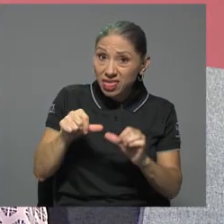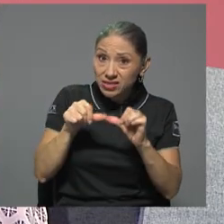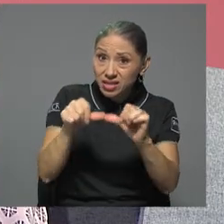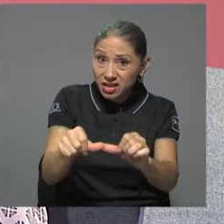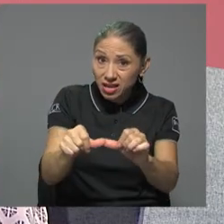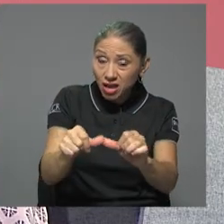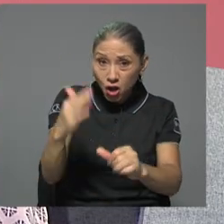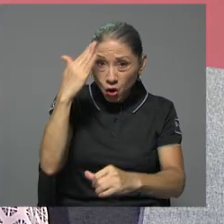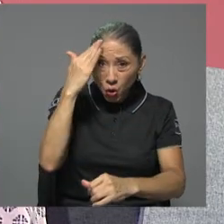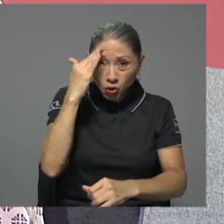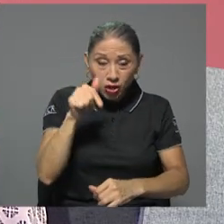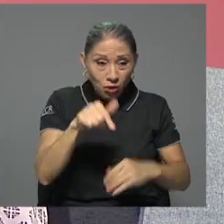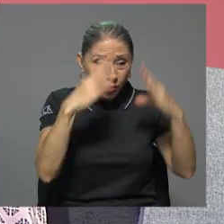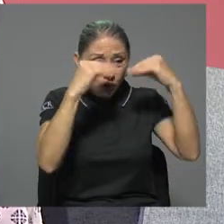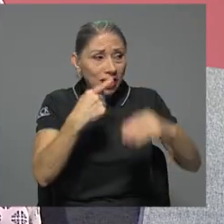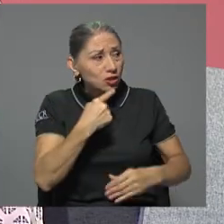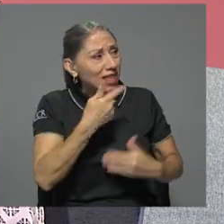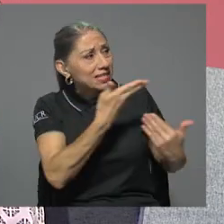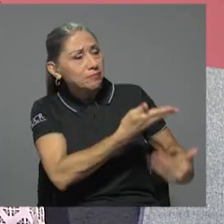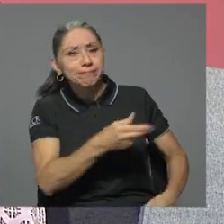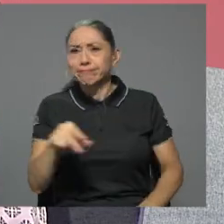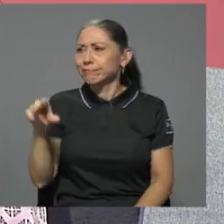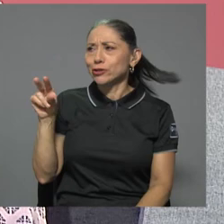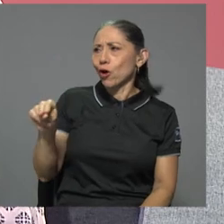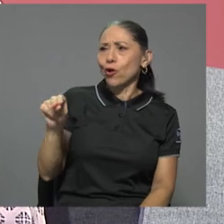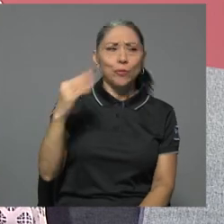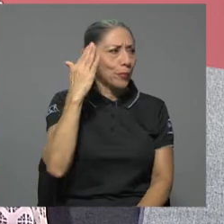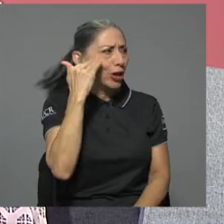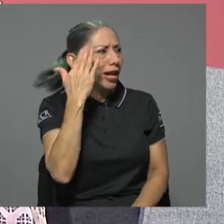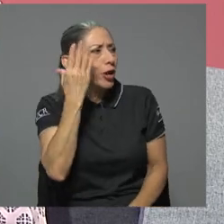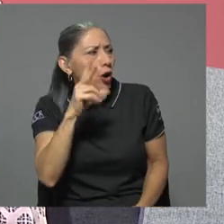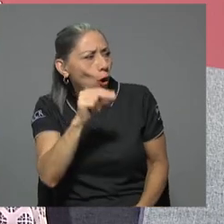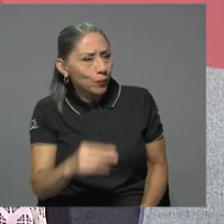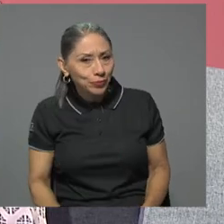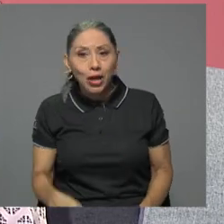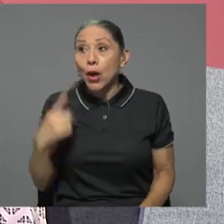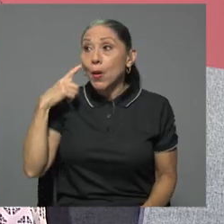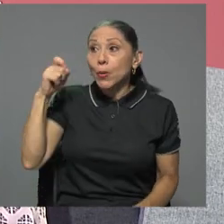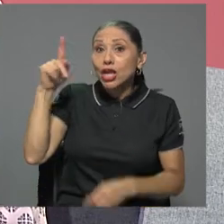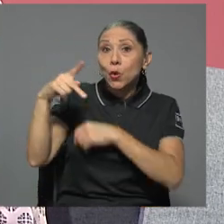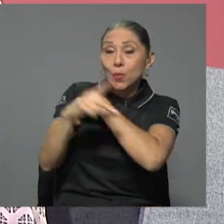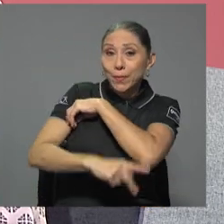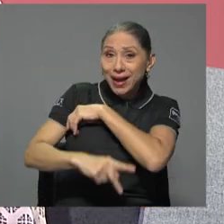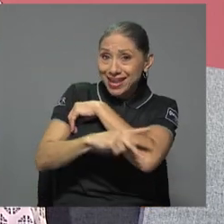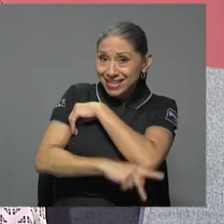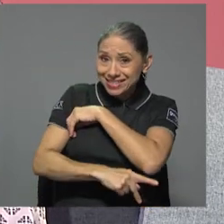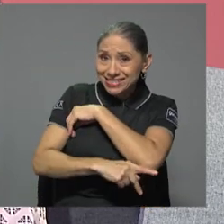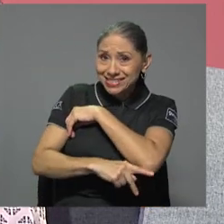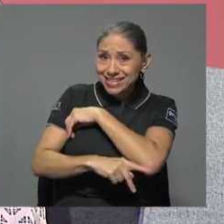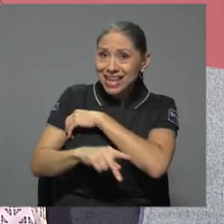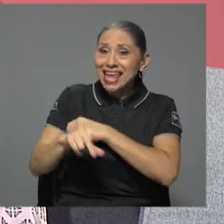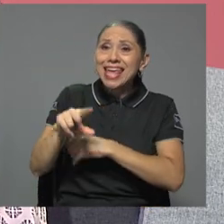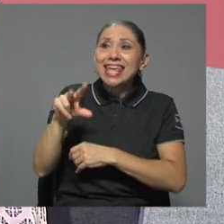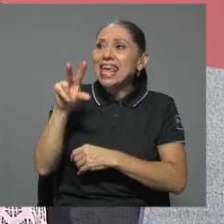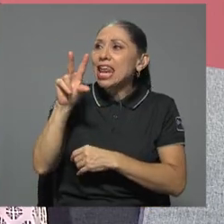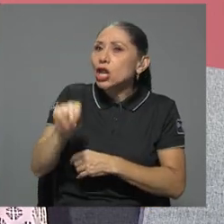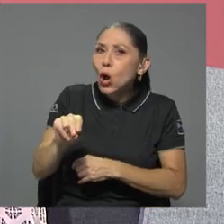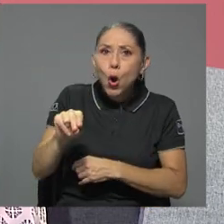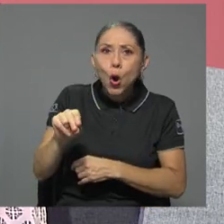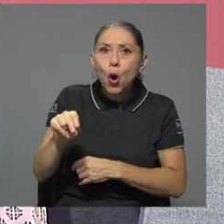dice pilar cisneros definitivamente mejor que no porque el aura un país que no invierte